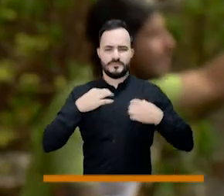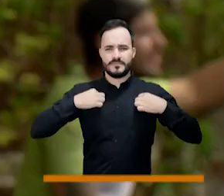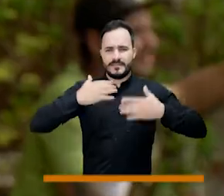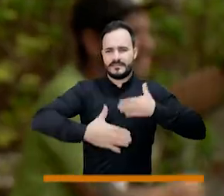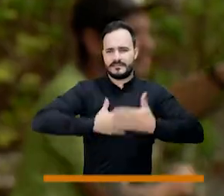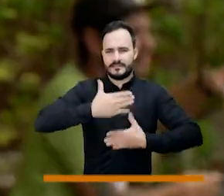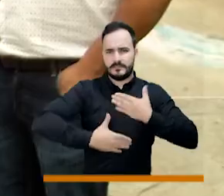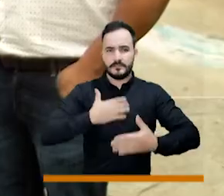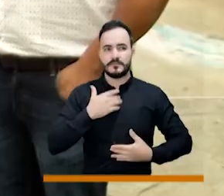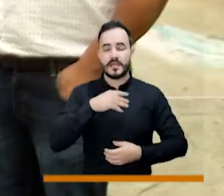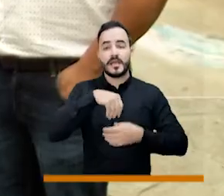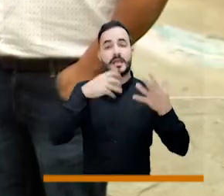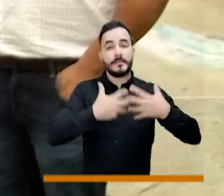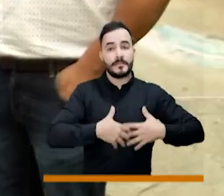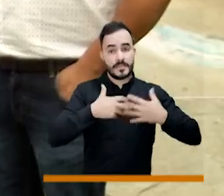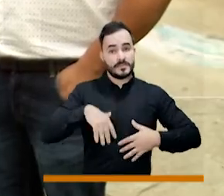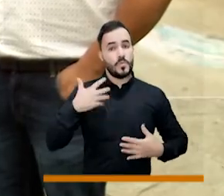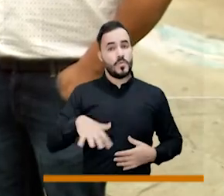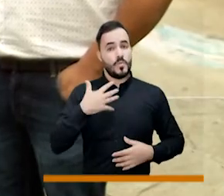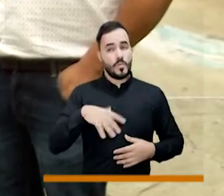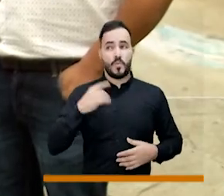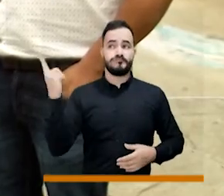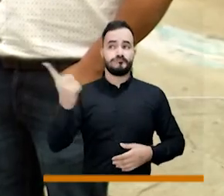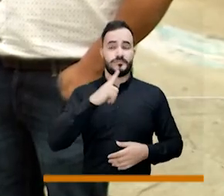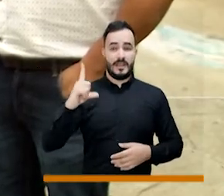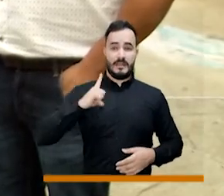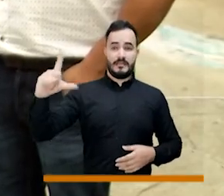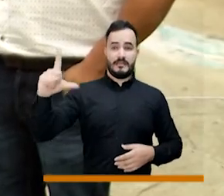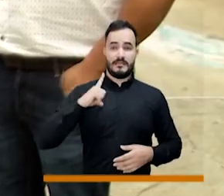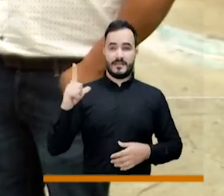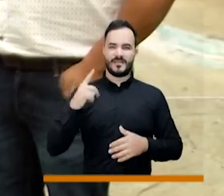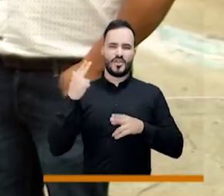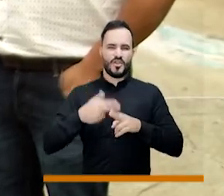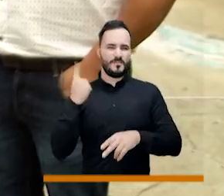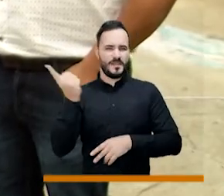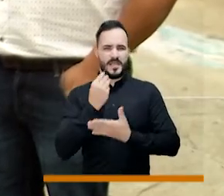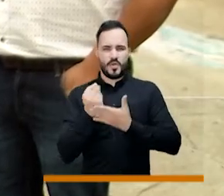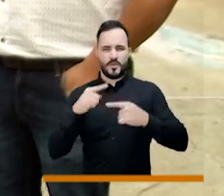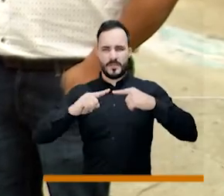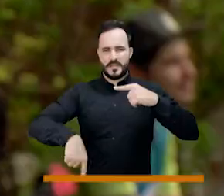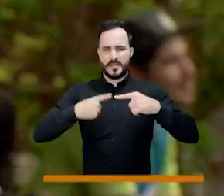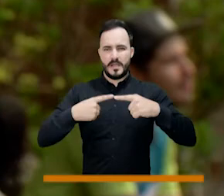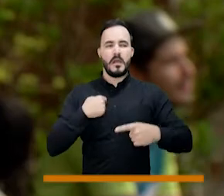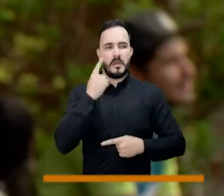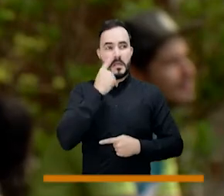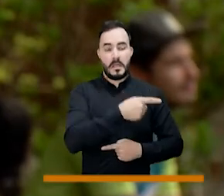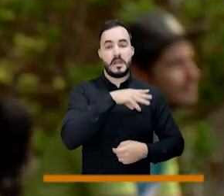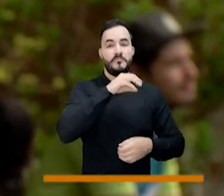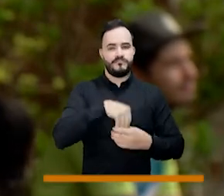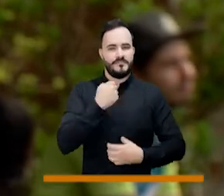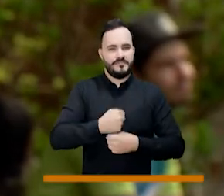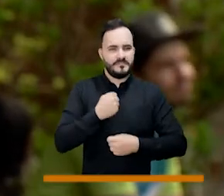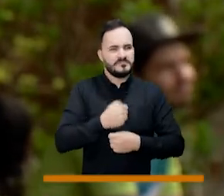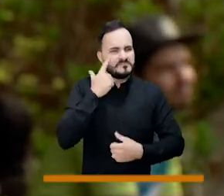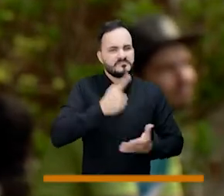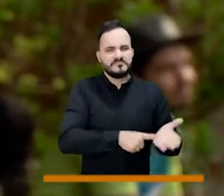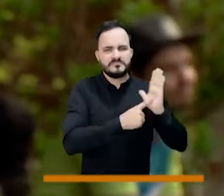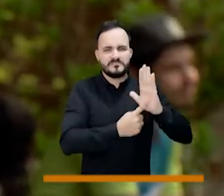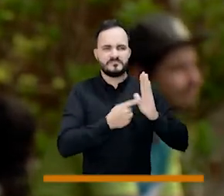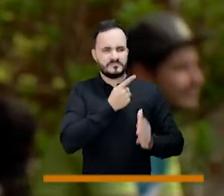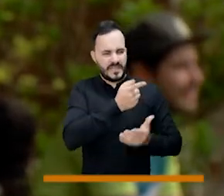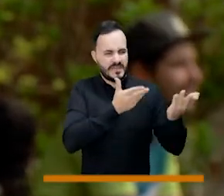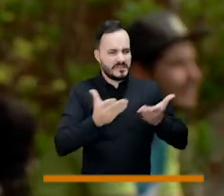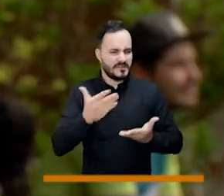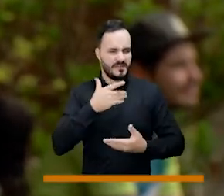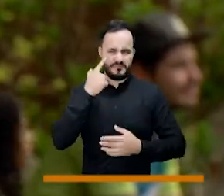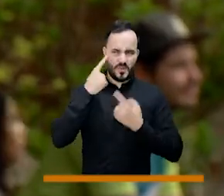producción pretextil en una empresa que es líder en los procesos de la llamada economía circular. Pero, ¿qué hace distinta Camilo a